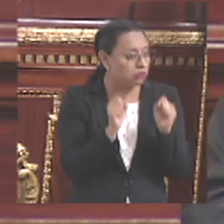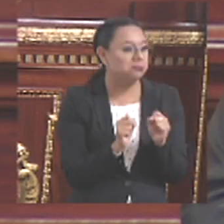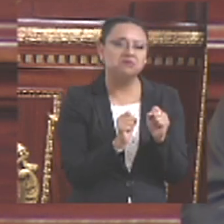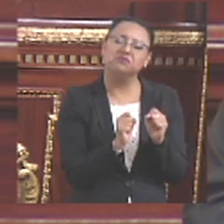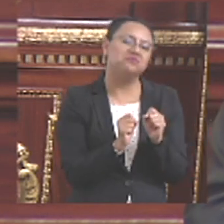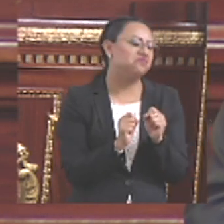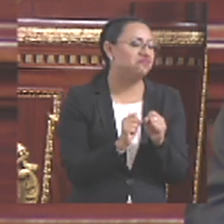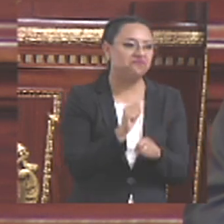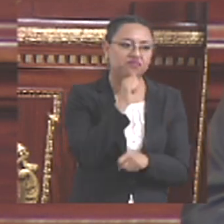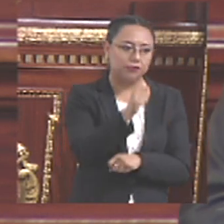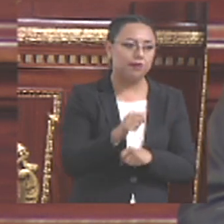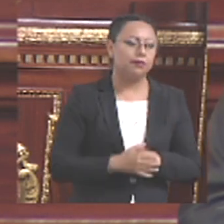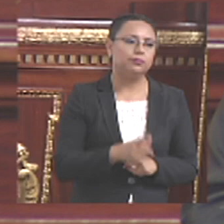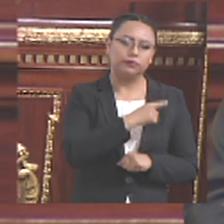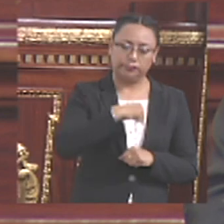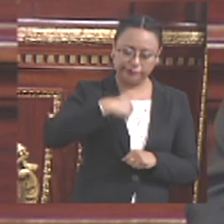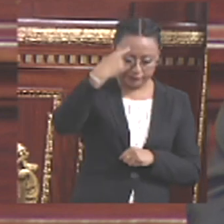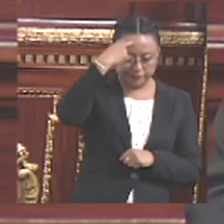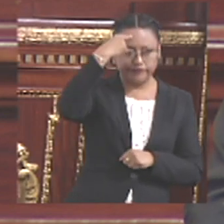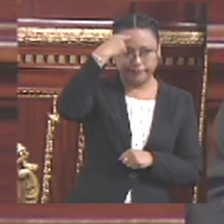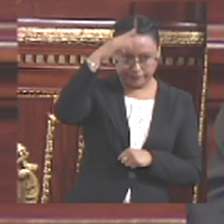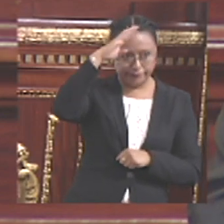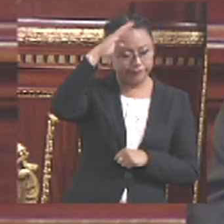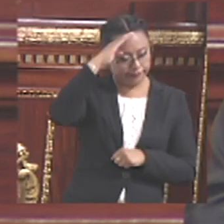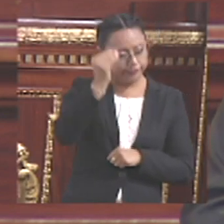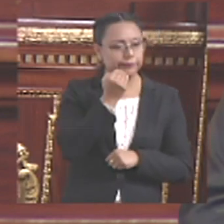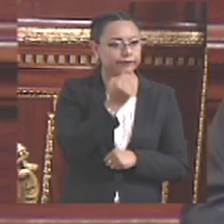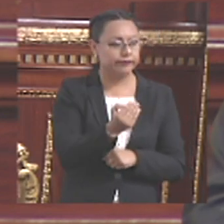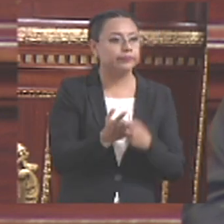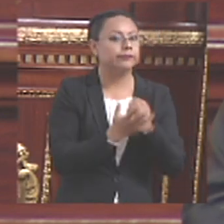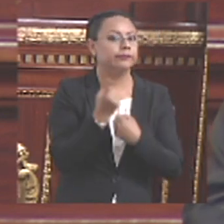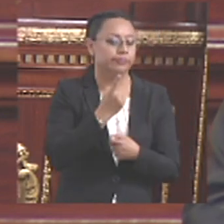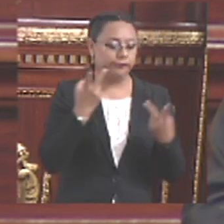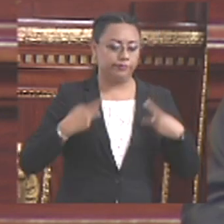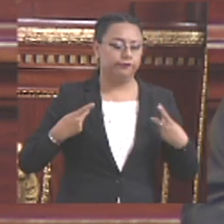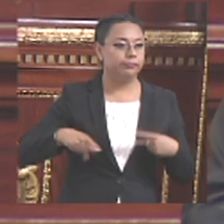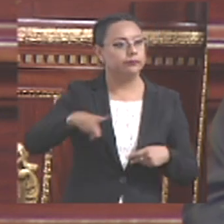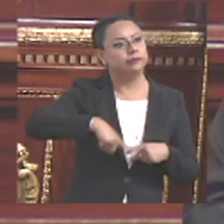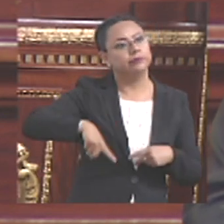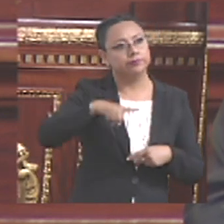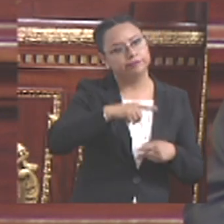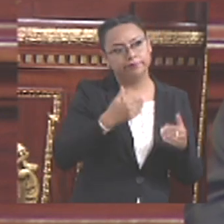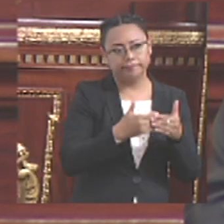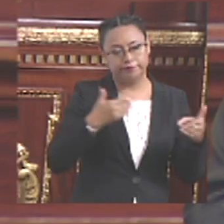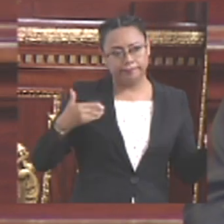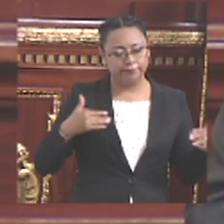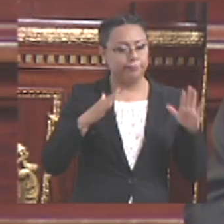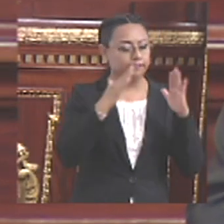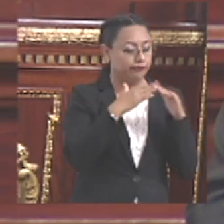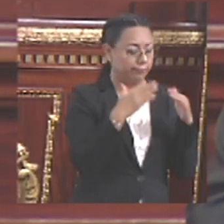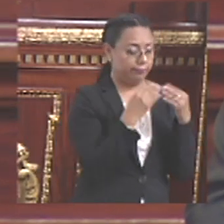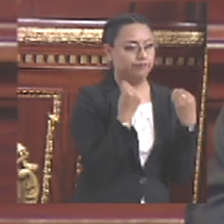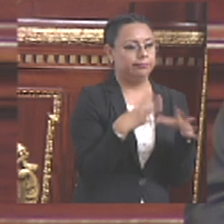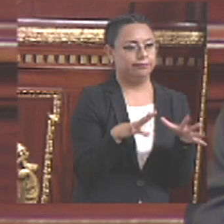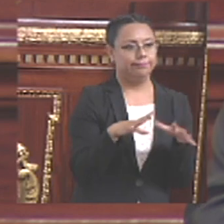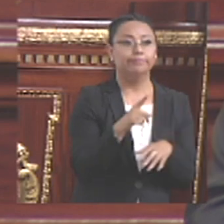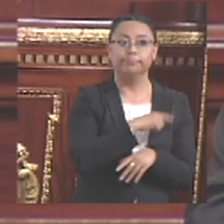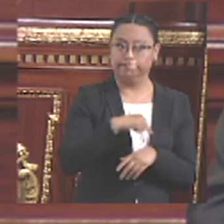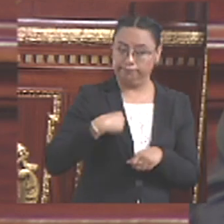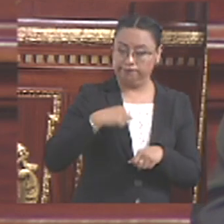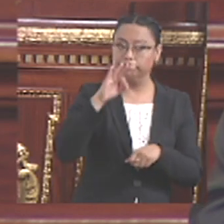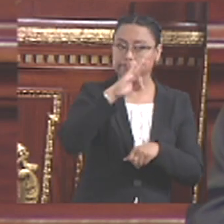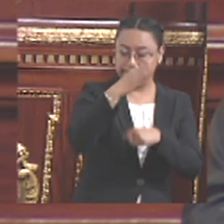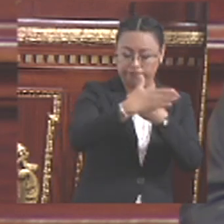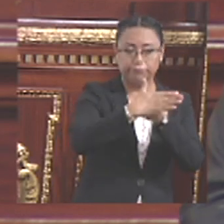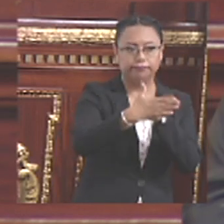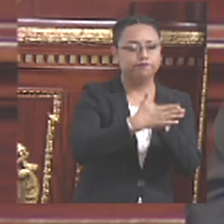Seamos conscientes, pues así como los damnificados, lo comento, ya han perdido, también nosotros podemos hacerlo.